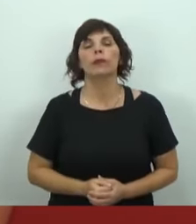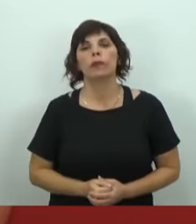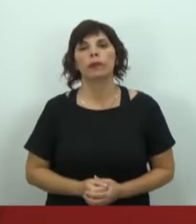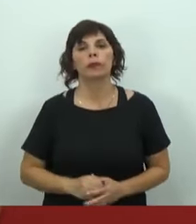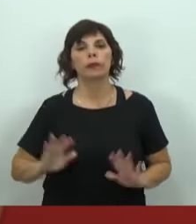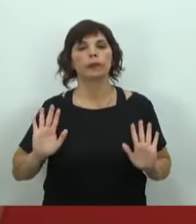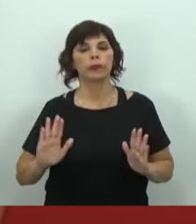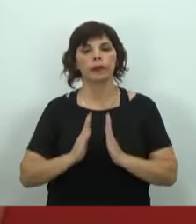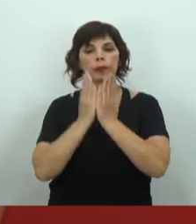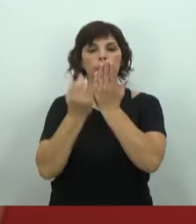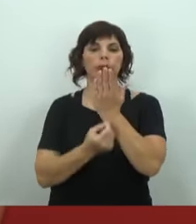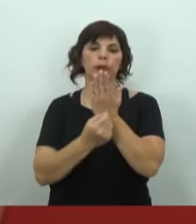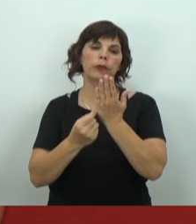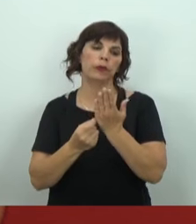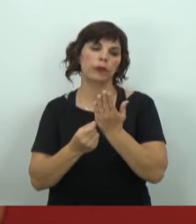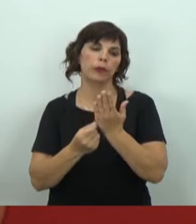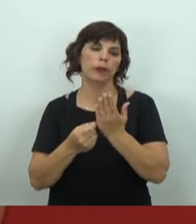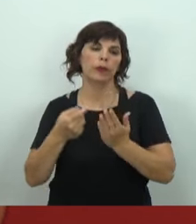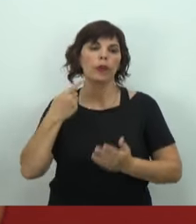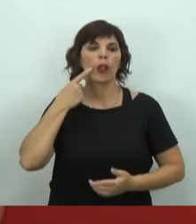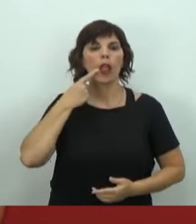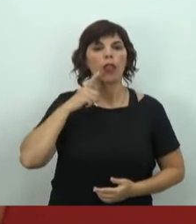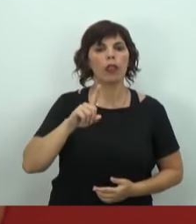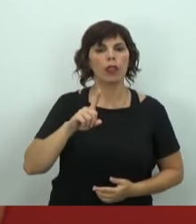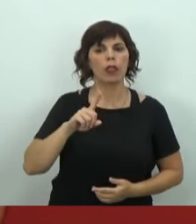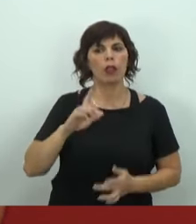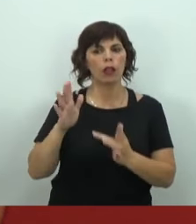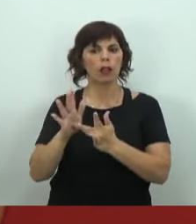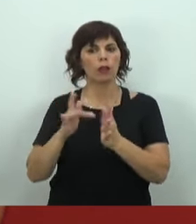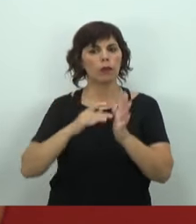Pero la Biblia dice que al Hijo de Dios se puede menospreciar. ¿Cómo?